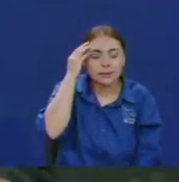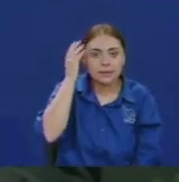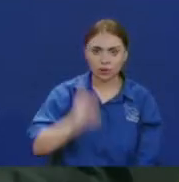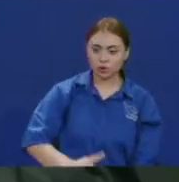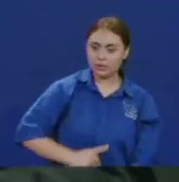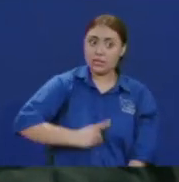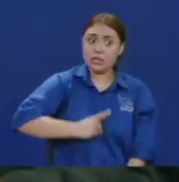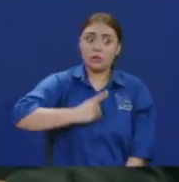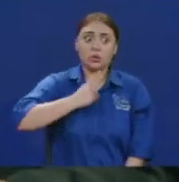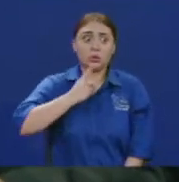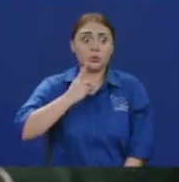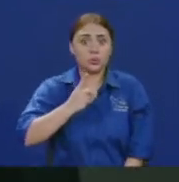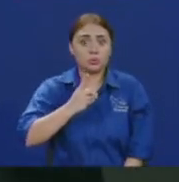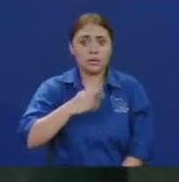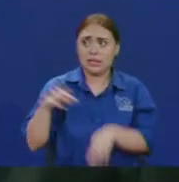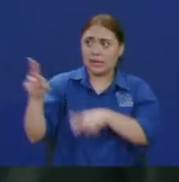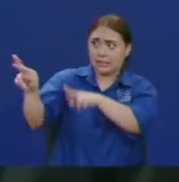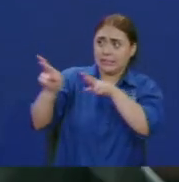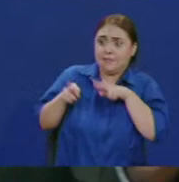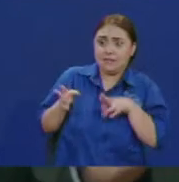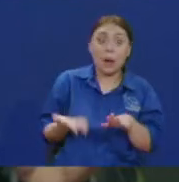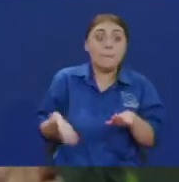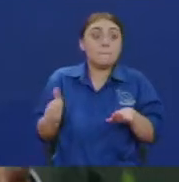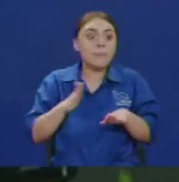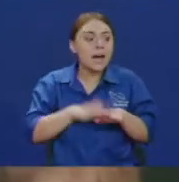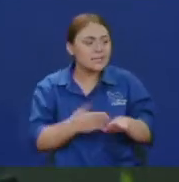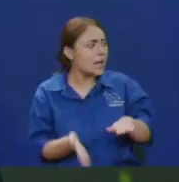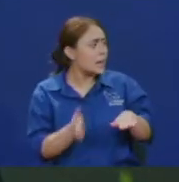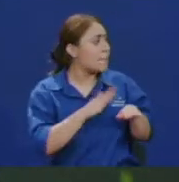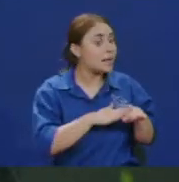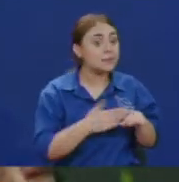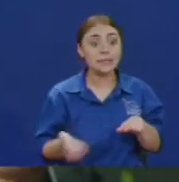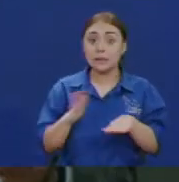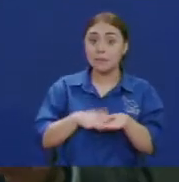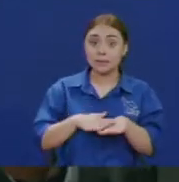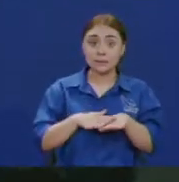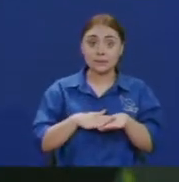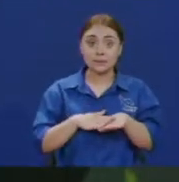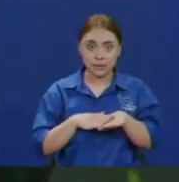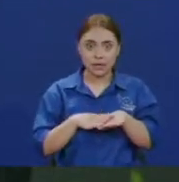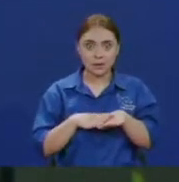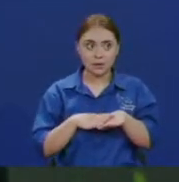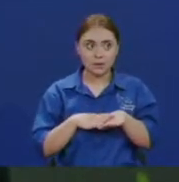más que los demás. Pero más que todo, estamos pensando de la gente